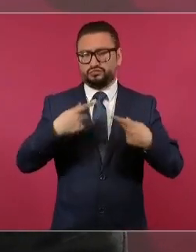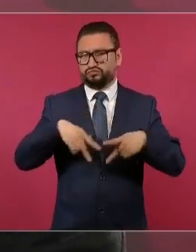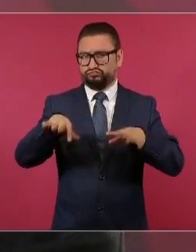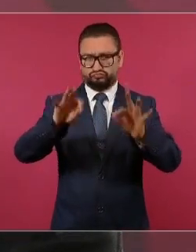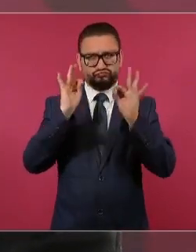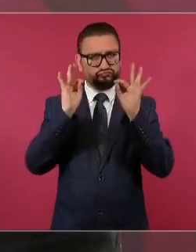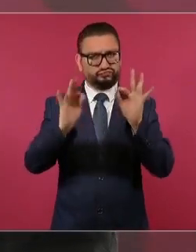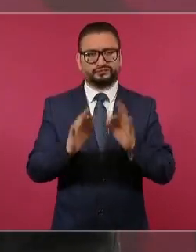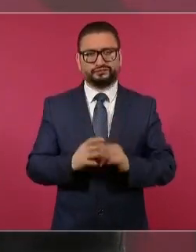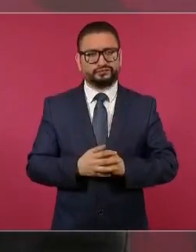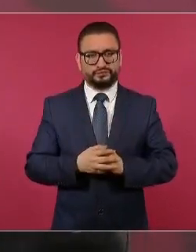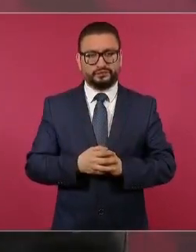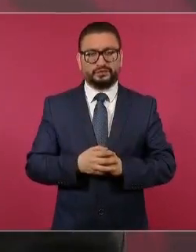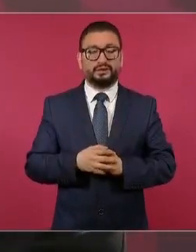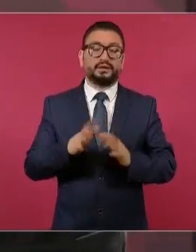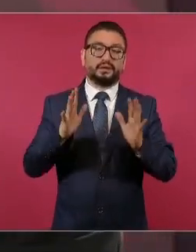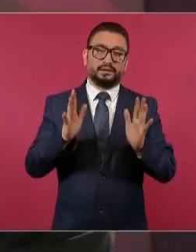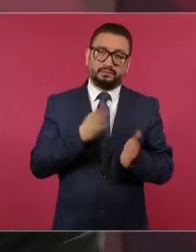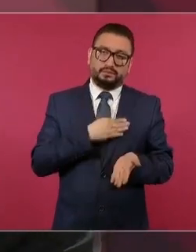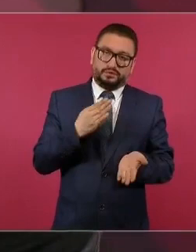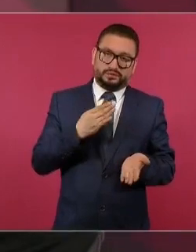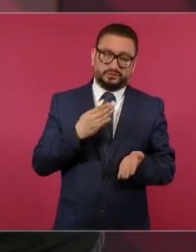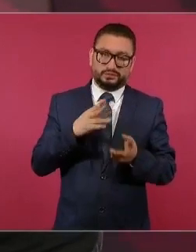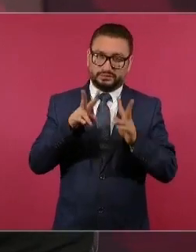excepcional. Bueno, políticamente